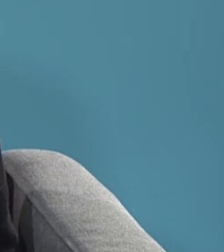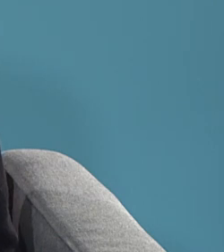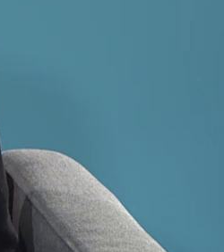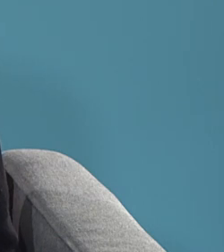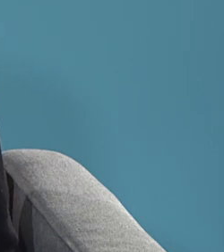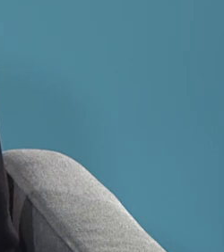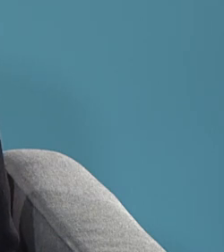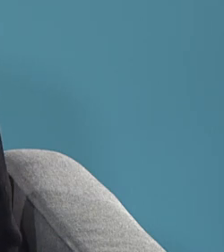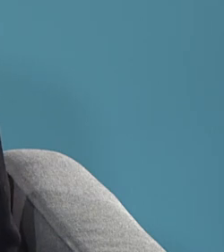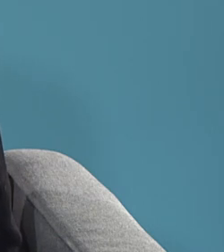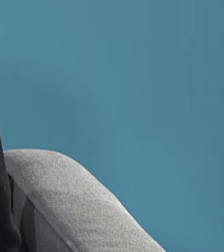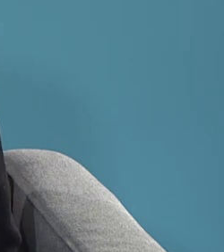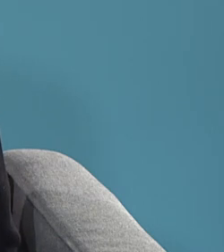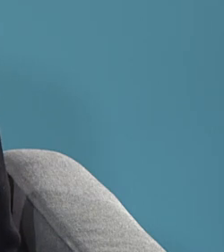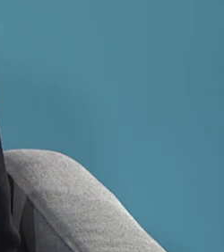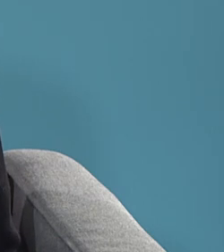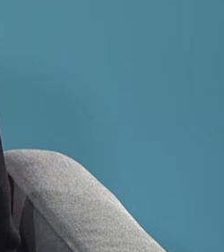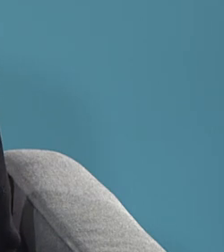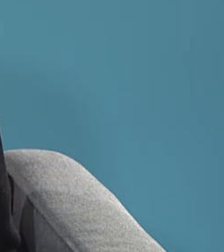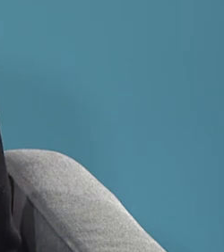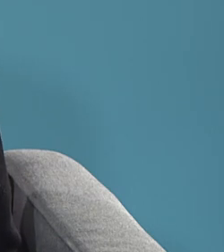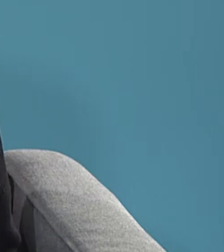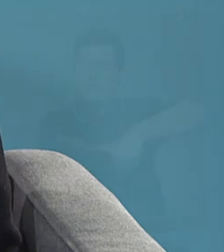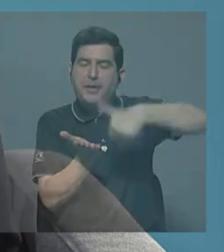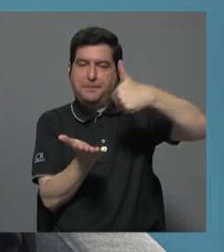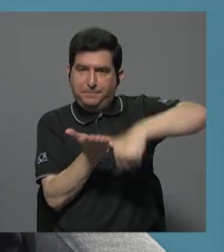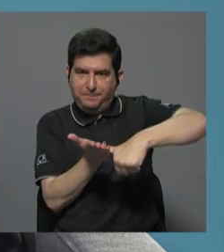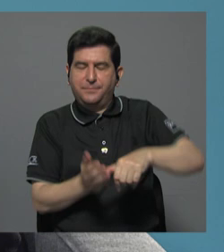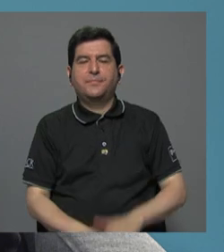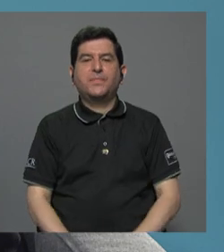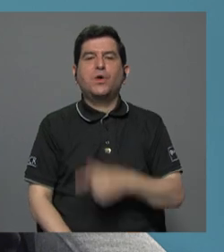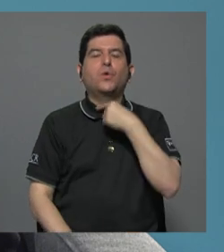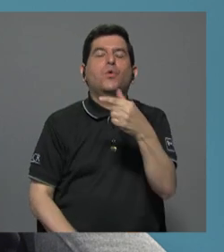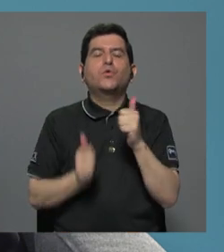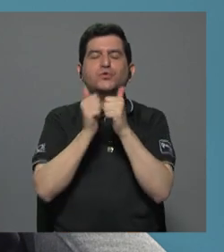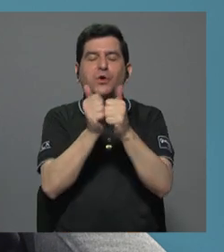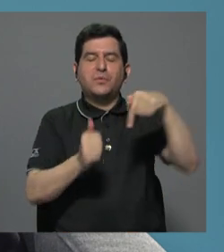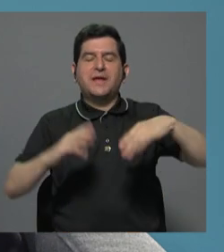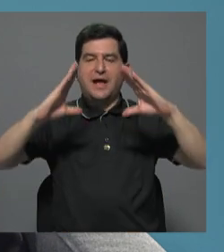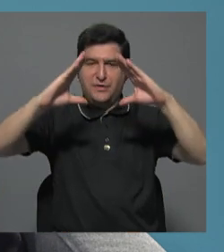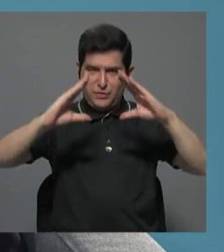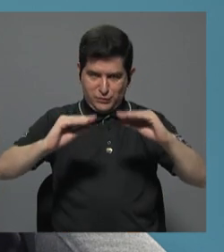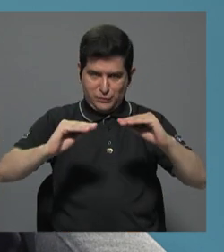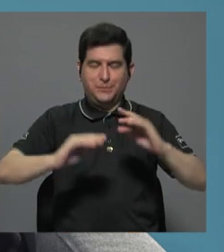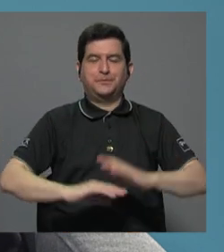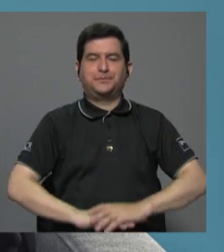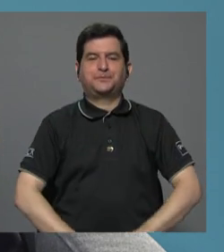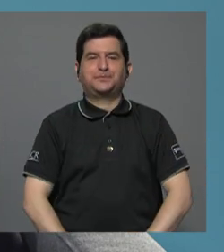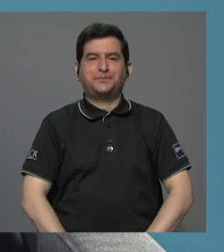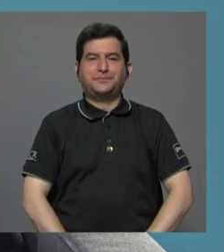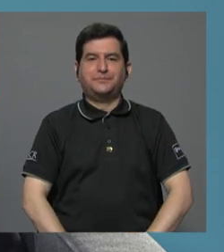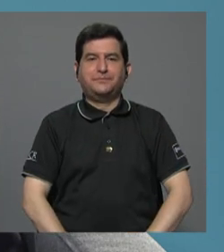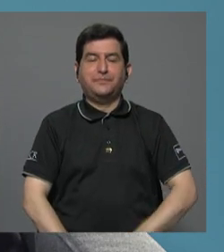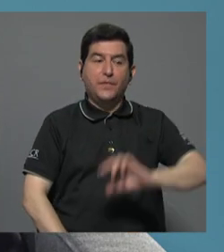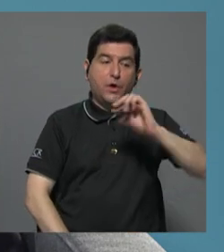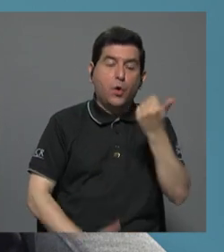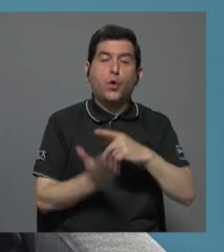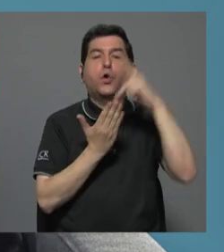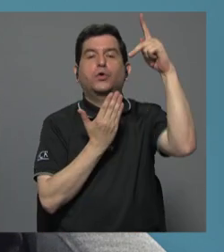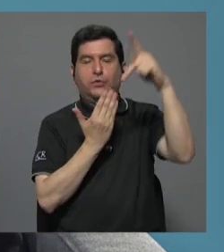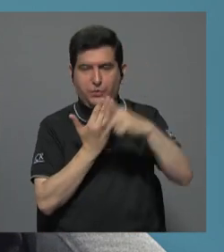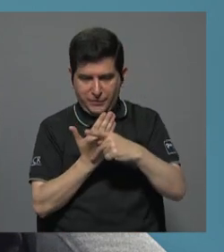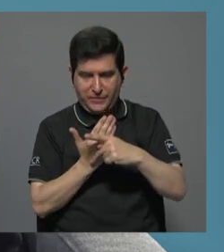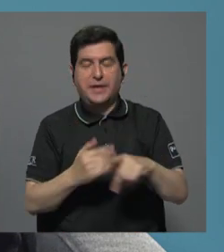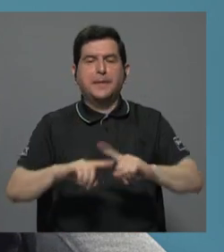universitario un cr electoral un gusto estar con ustedes esta noche con otro programa más